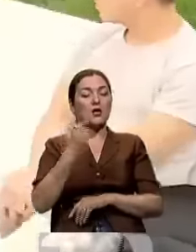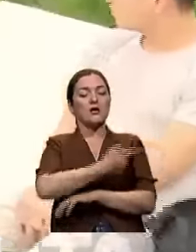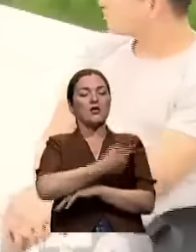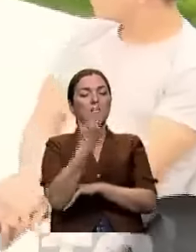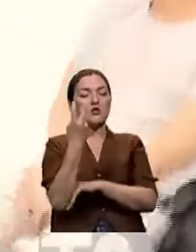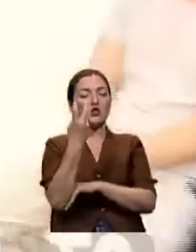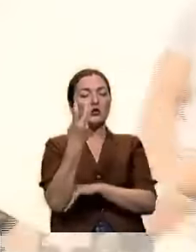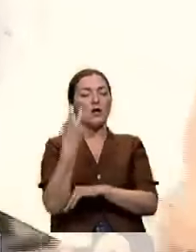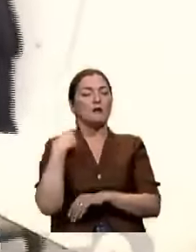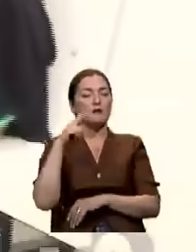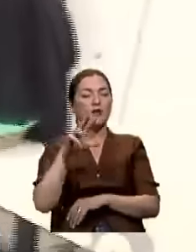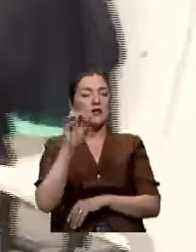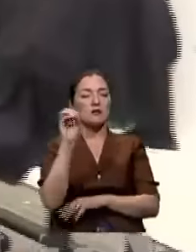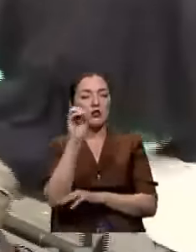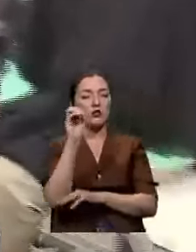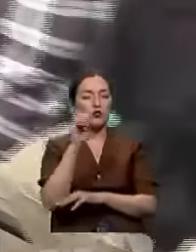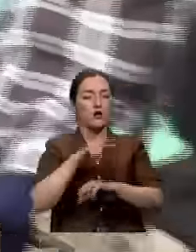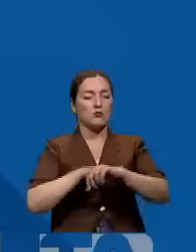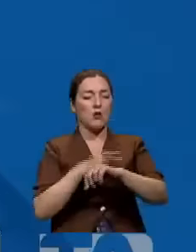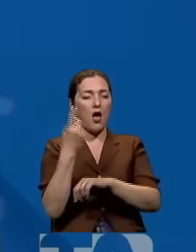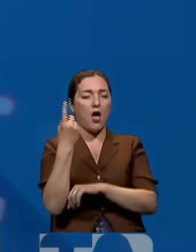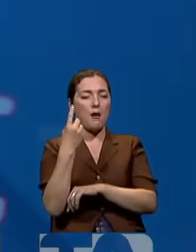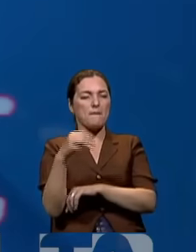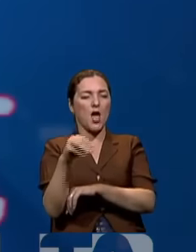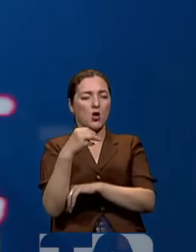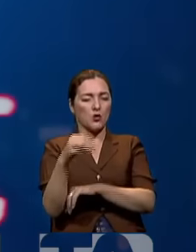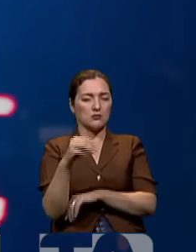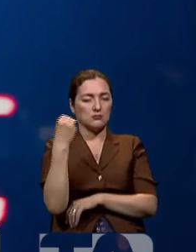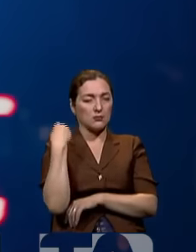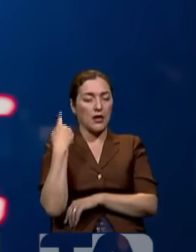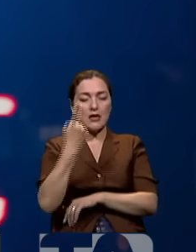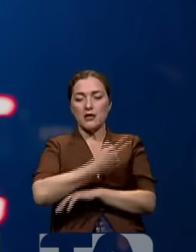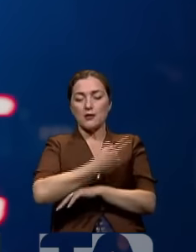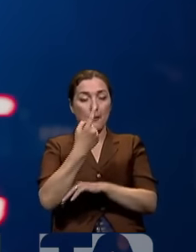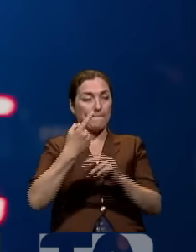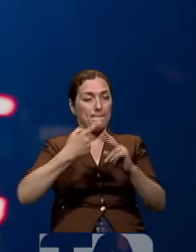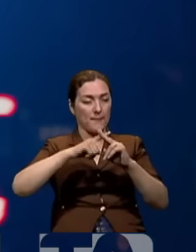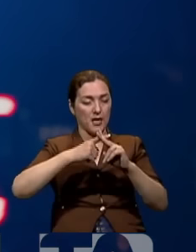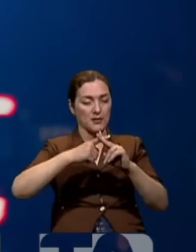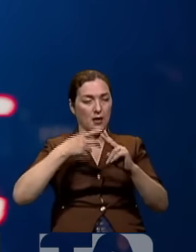octubre y termina el martes 5 de noviembre. En los 5 días de feriado estarán a escala nacional